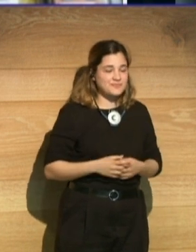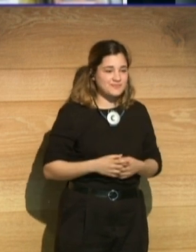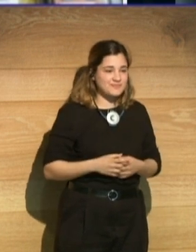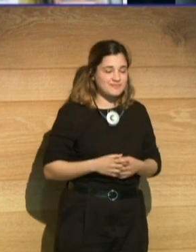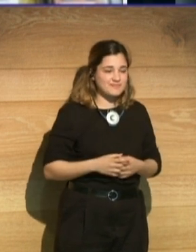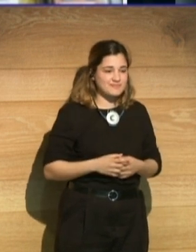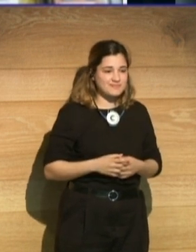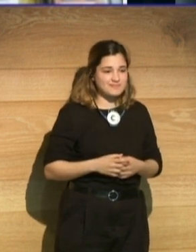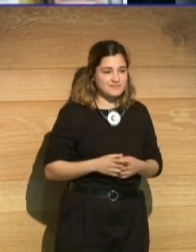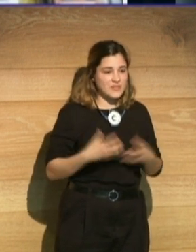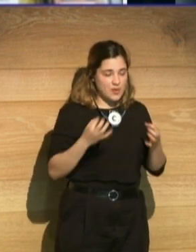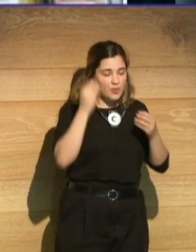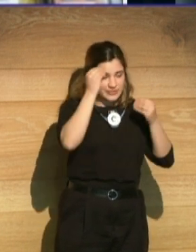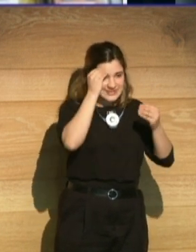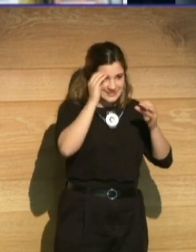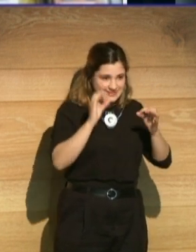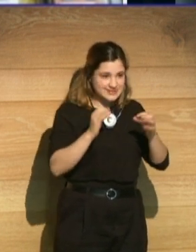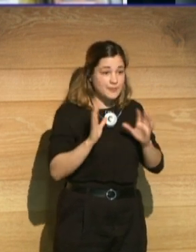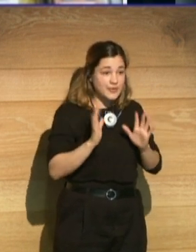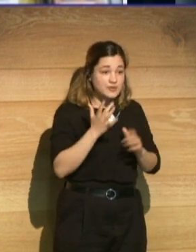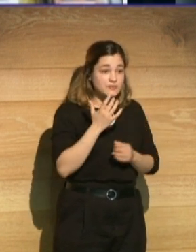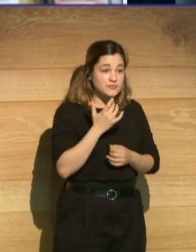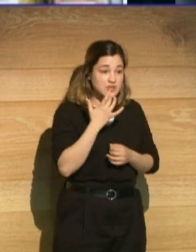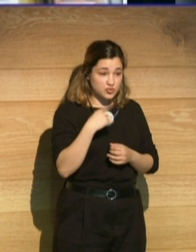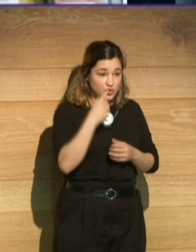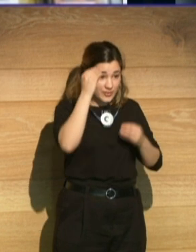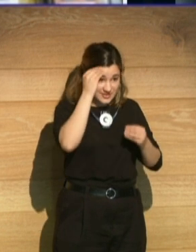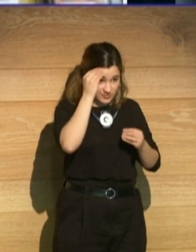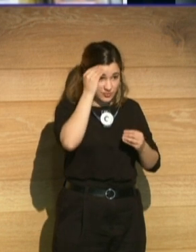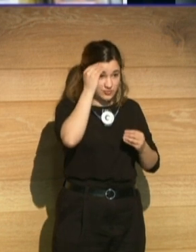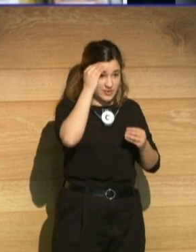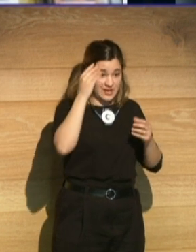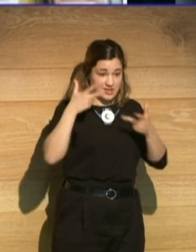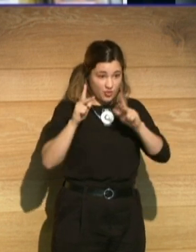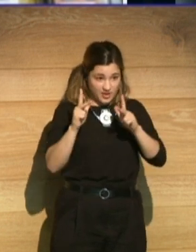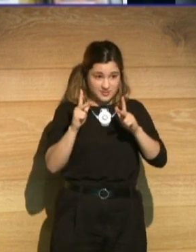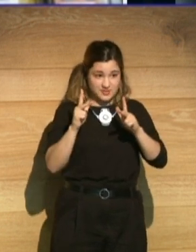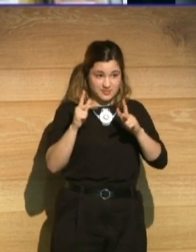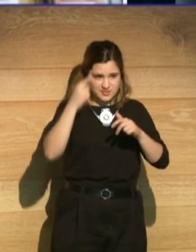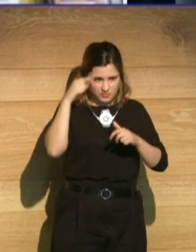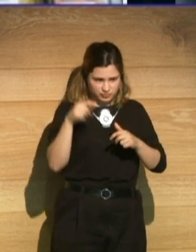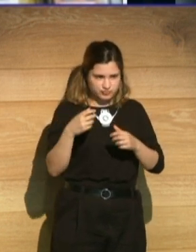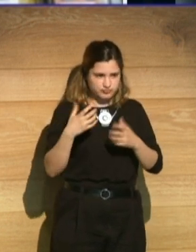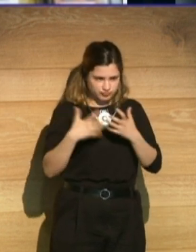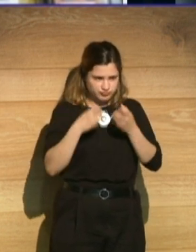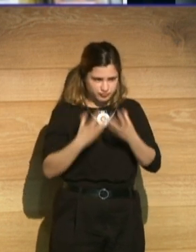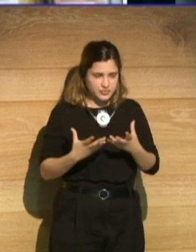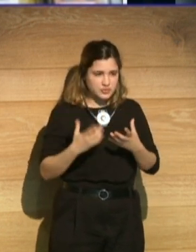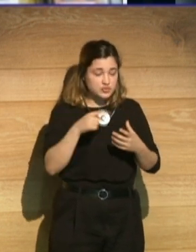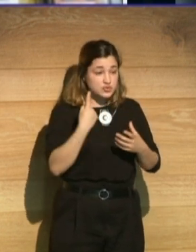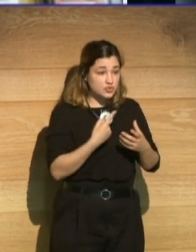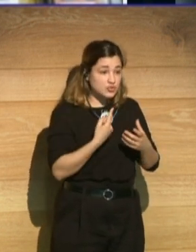tenemos que pensar en esto. Pero si nosotros pensamos y creemos en la democracia, tenemos que estar listos